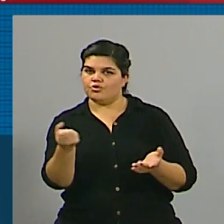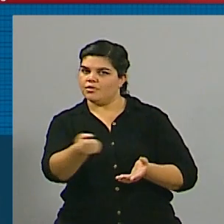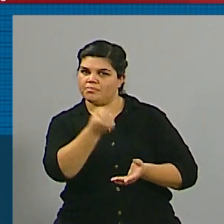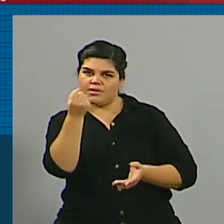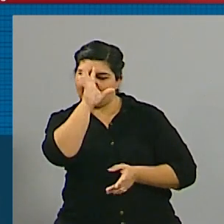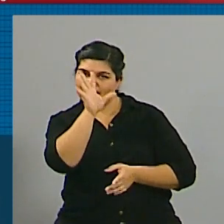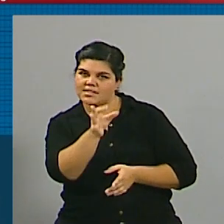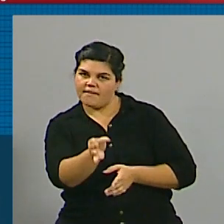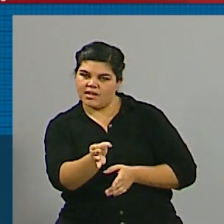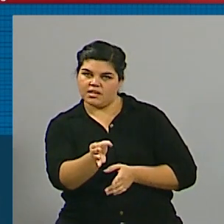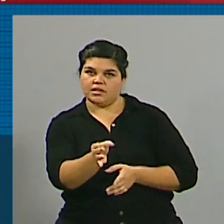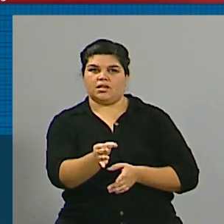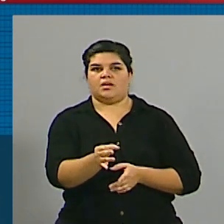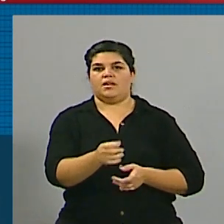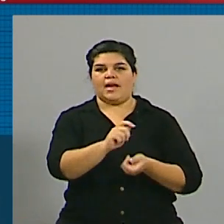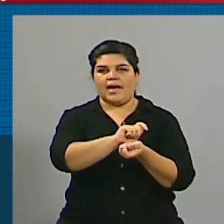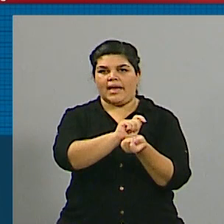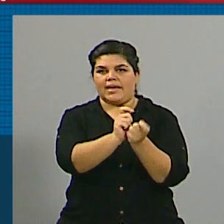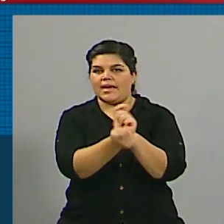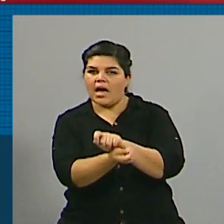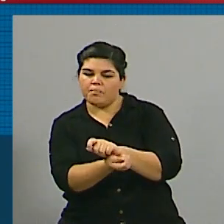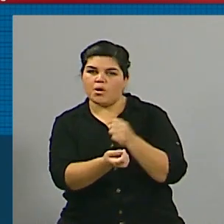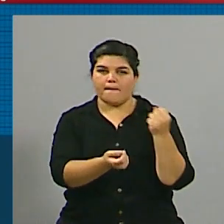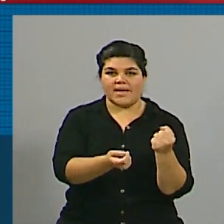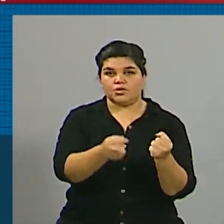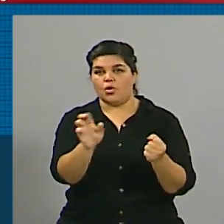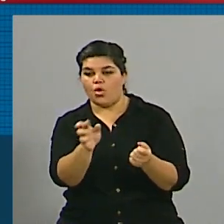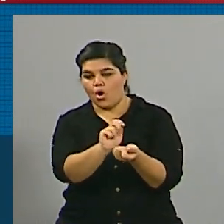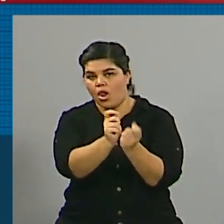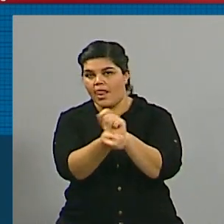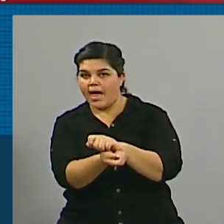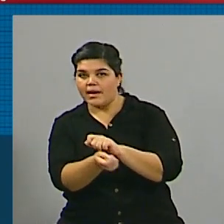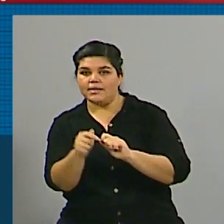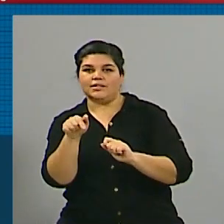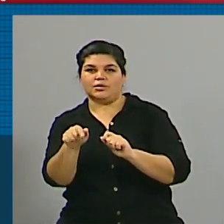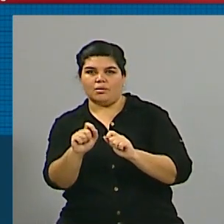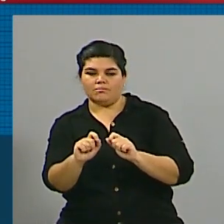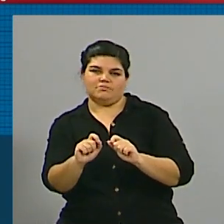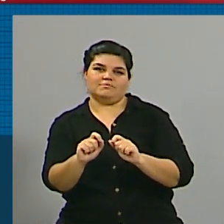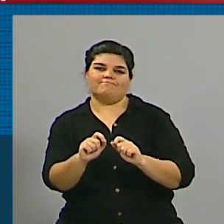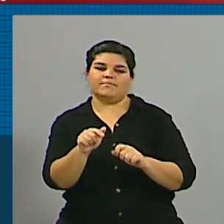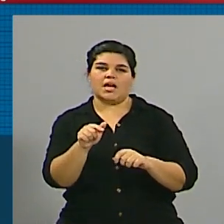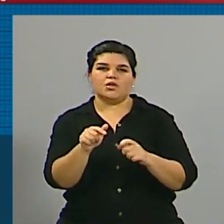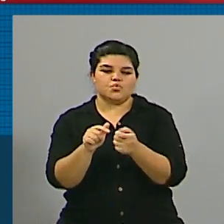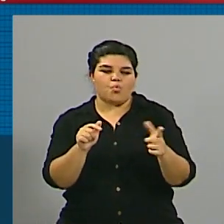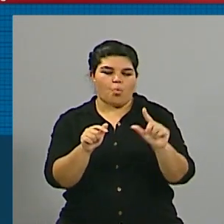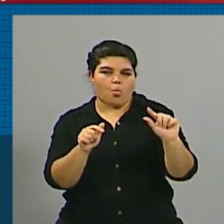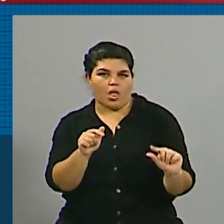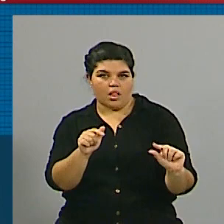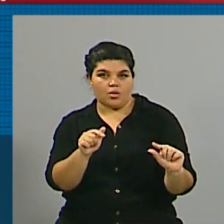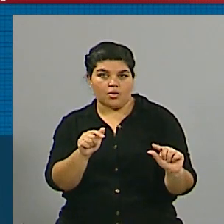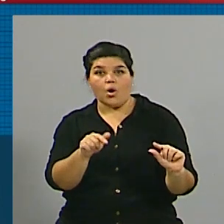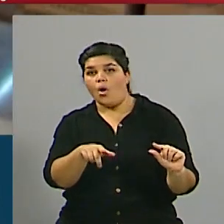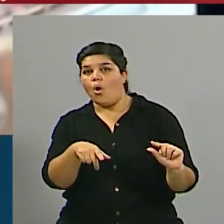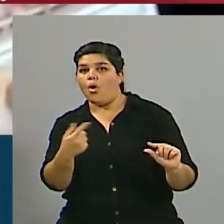cambio excesivamente alto que nos traería como problema un salario muy bajo y por el otro lado, ¿no?, un tipo de cambio